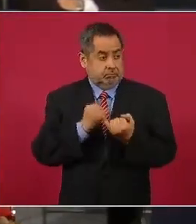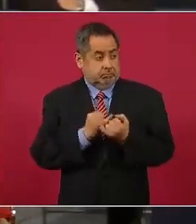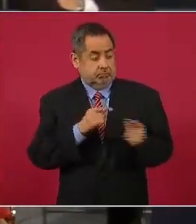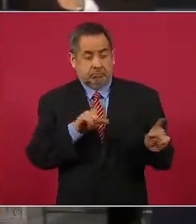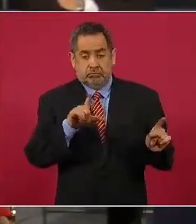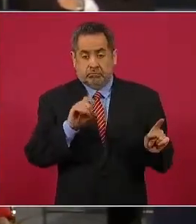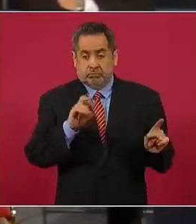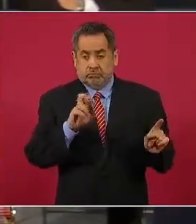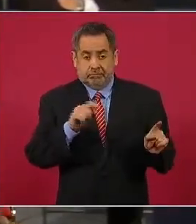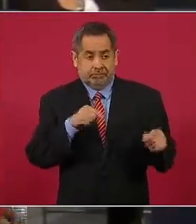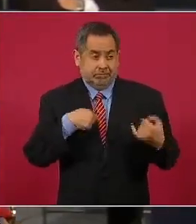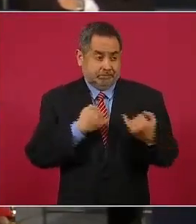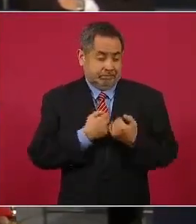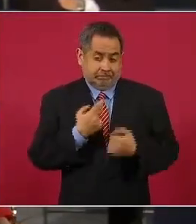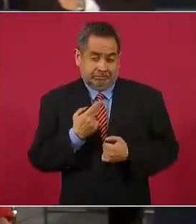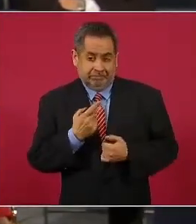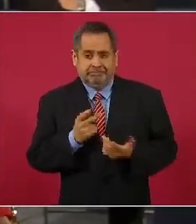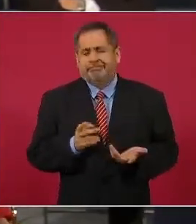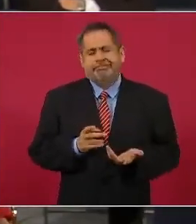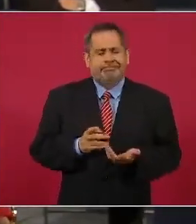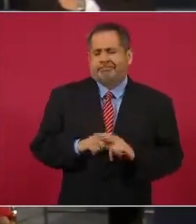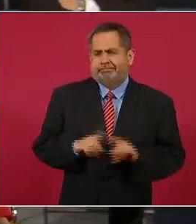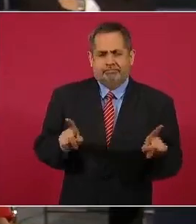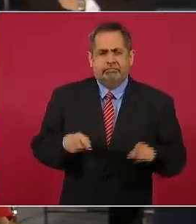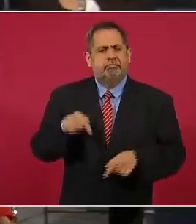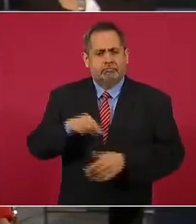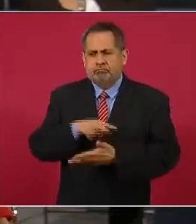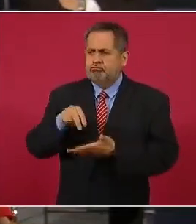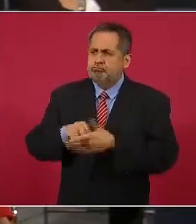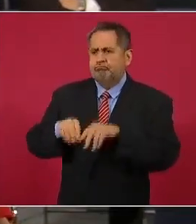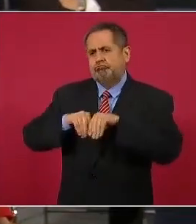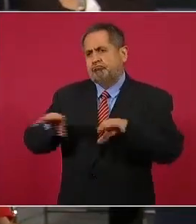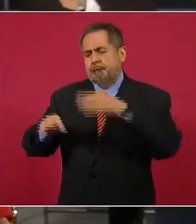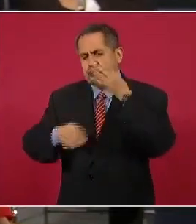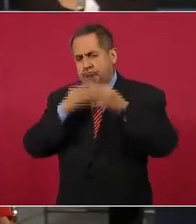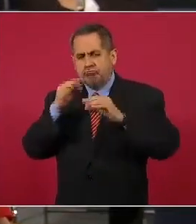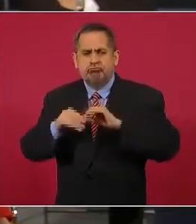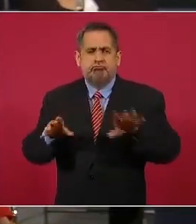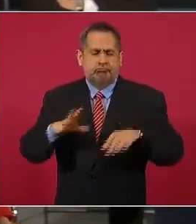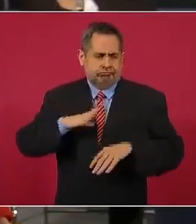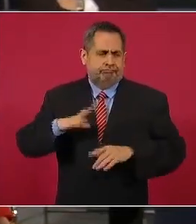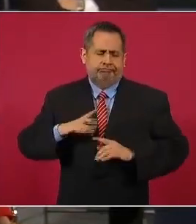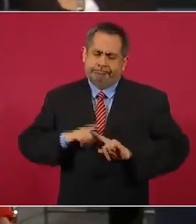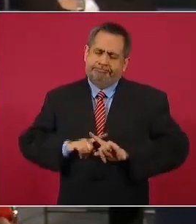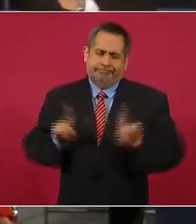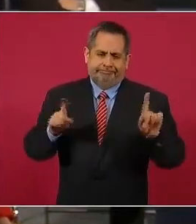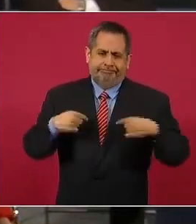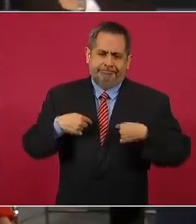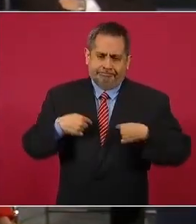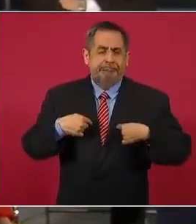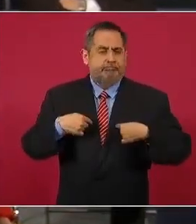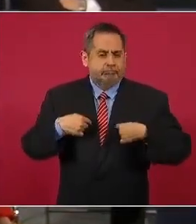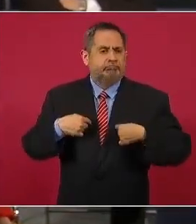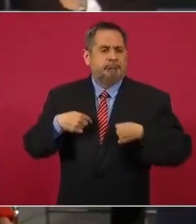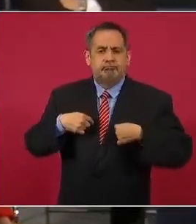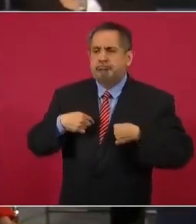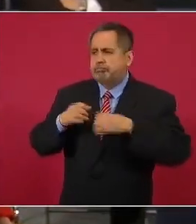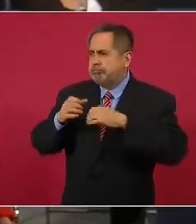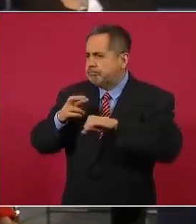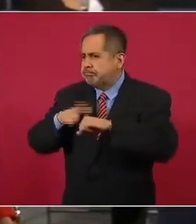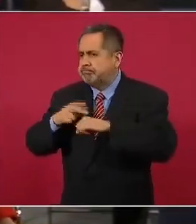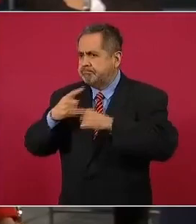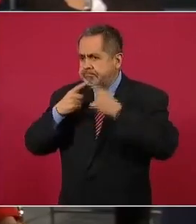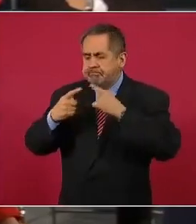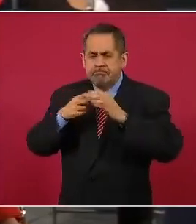línea, y también creo que se tiene que escuchar en este tipo de espacios en la mañanera que habemos comunicadores